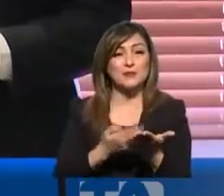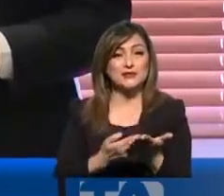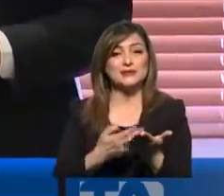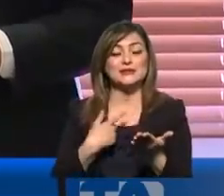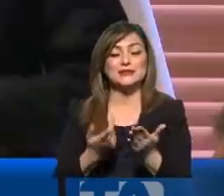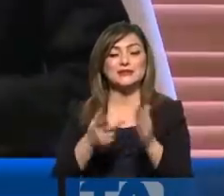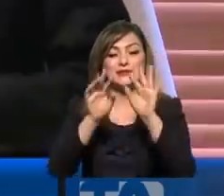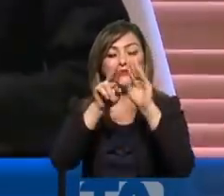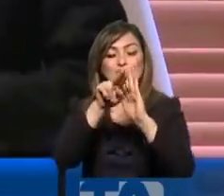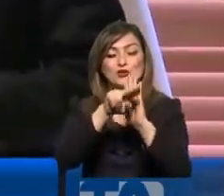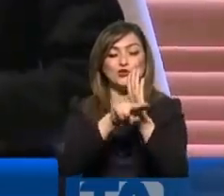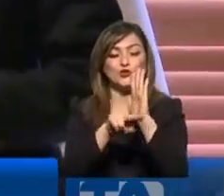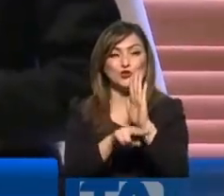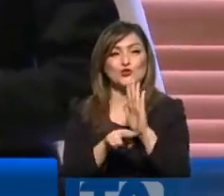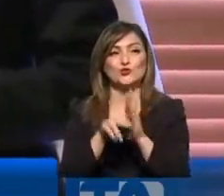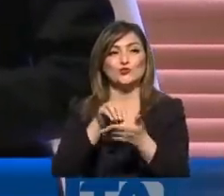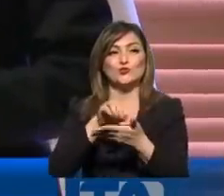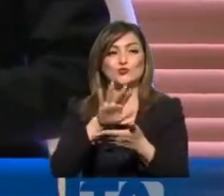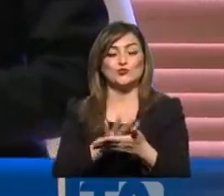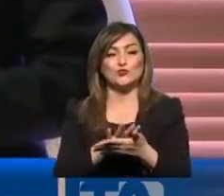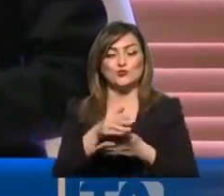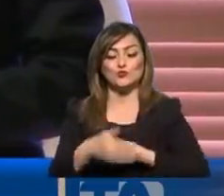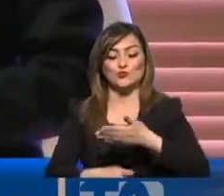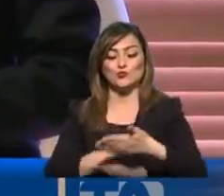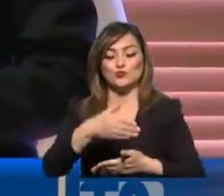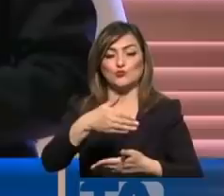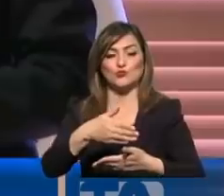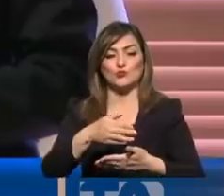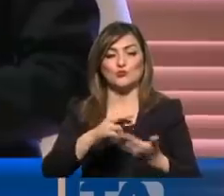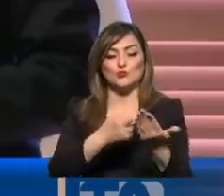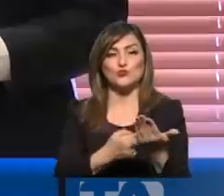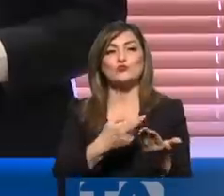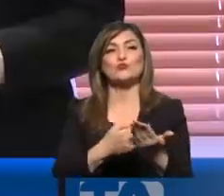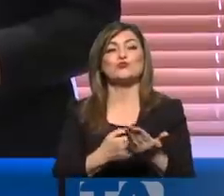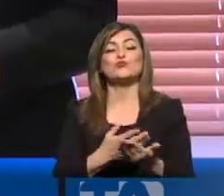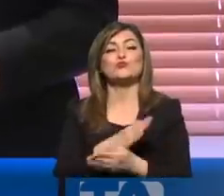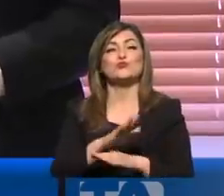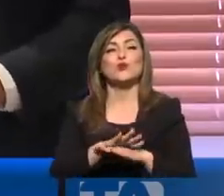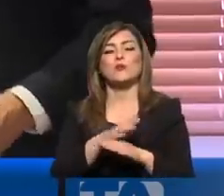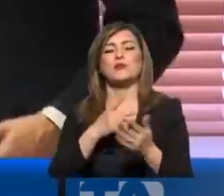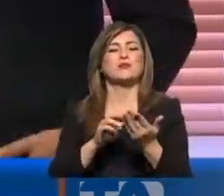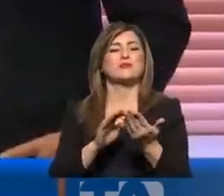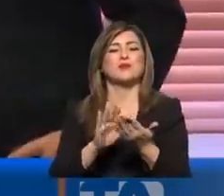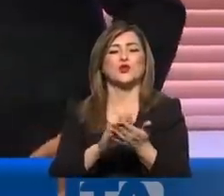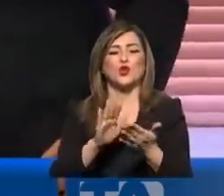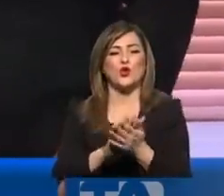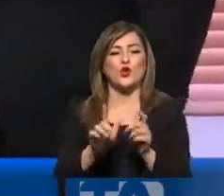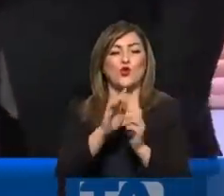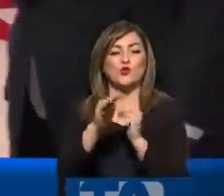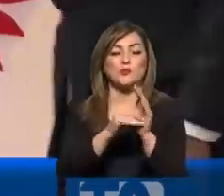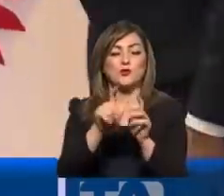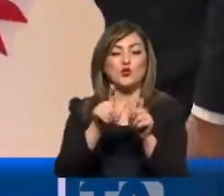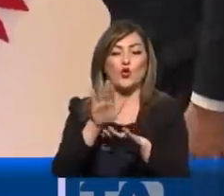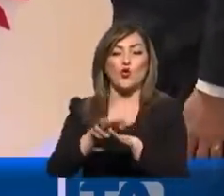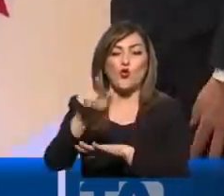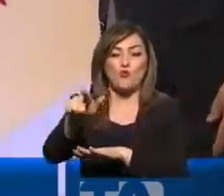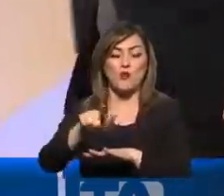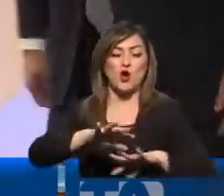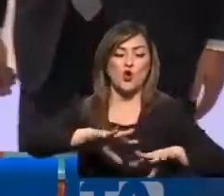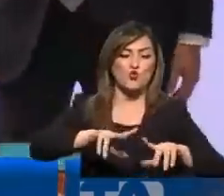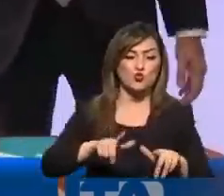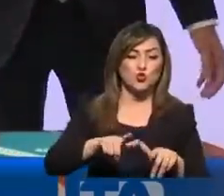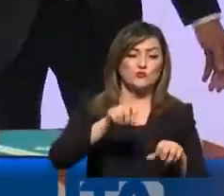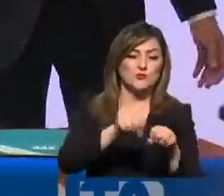un marco normativo para la aplicación del procedimiento de repetición en contra de aquellos servidores que han sido responsables